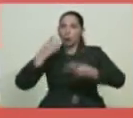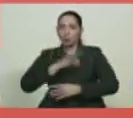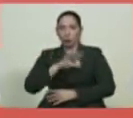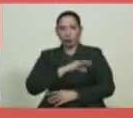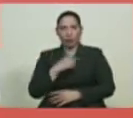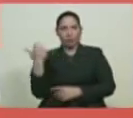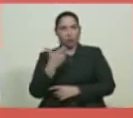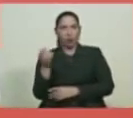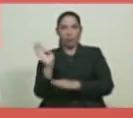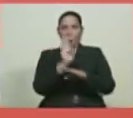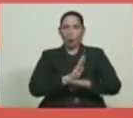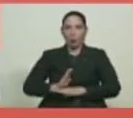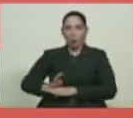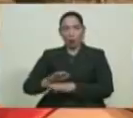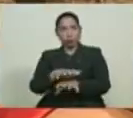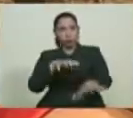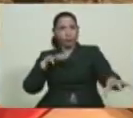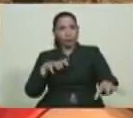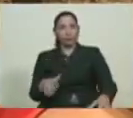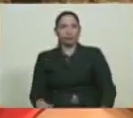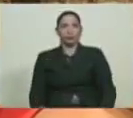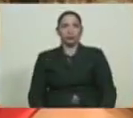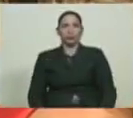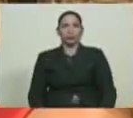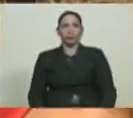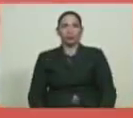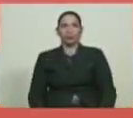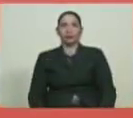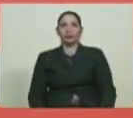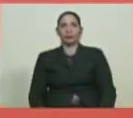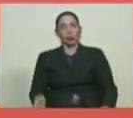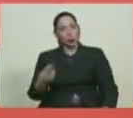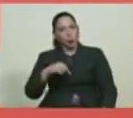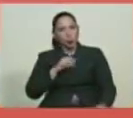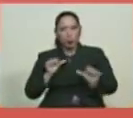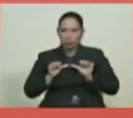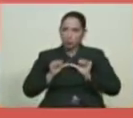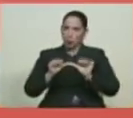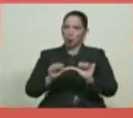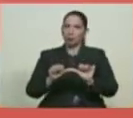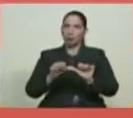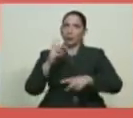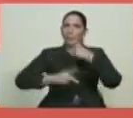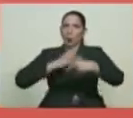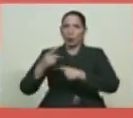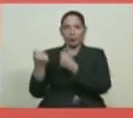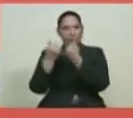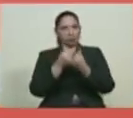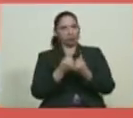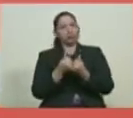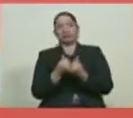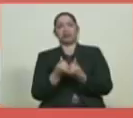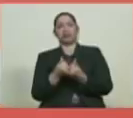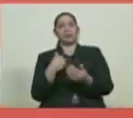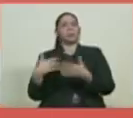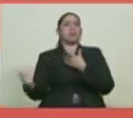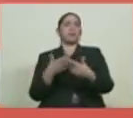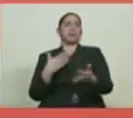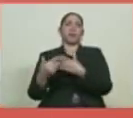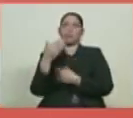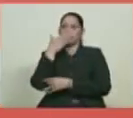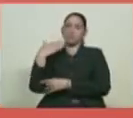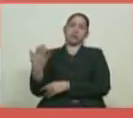busca la protección de las grandes mayorías, y vamos a seguir afincados en este programa económico. Que sigan ladrando los perros como quieran ladrar, Fabián.